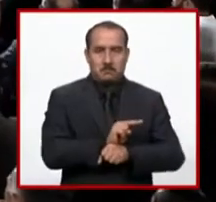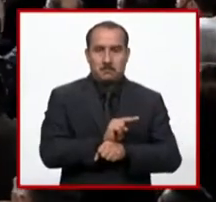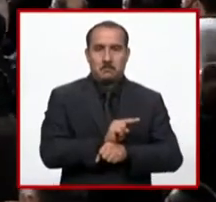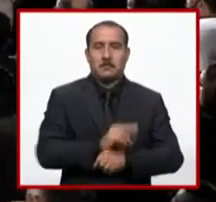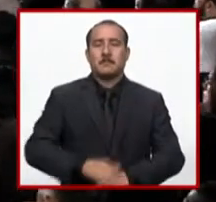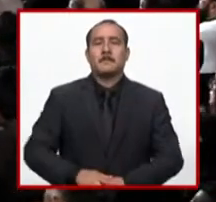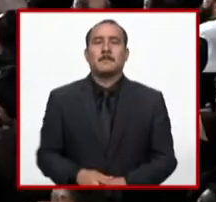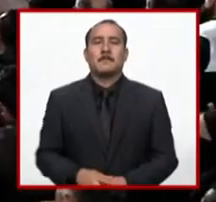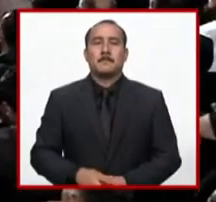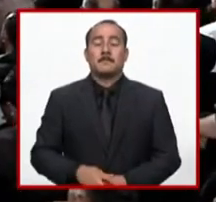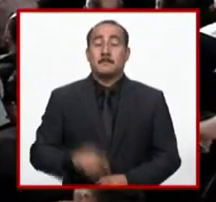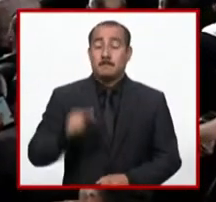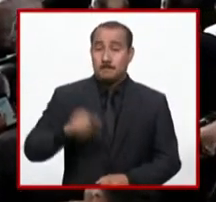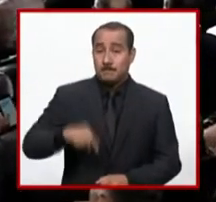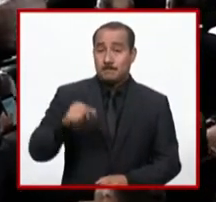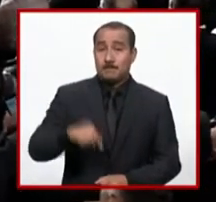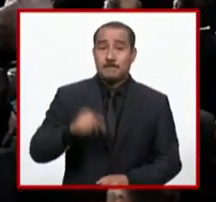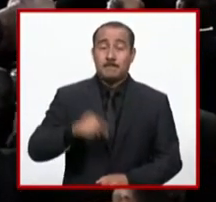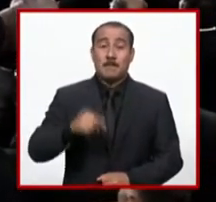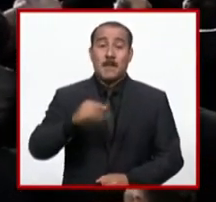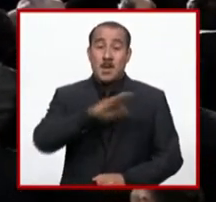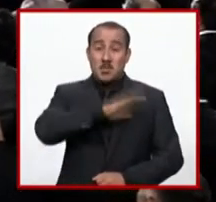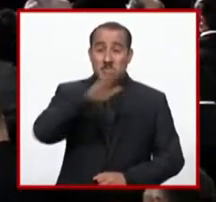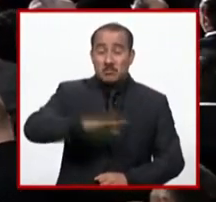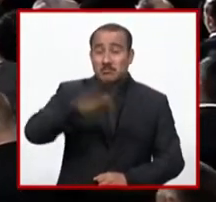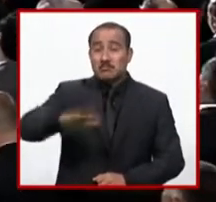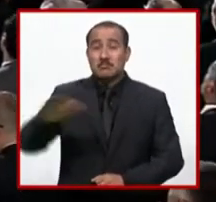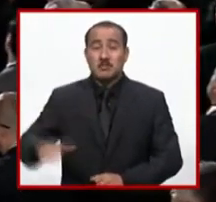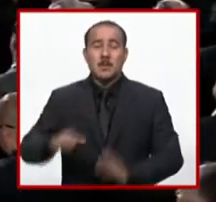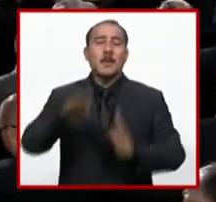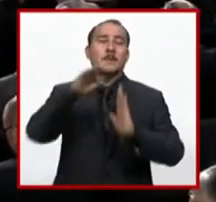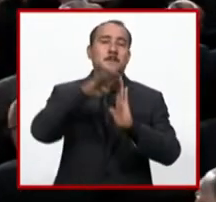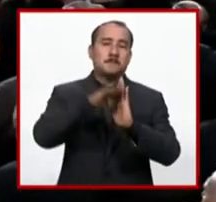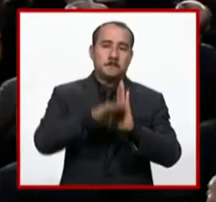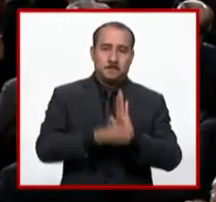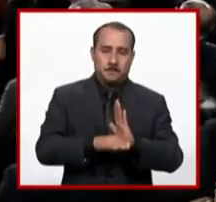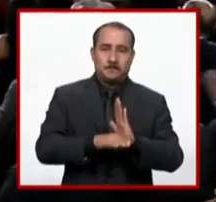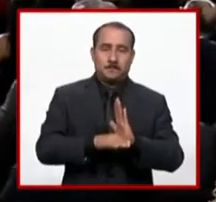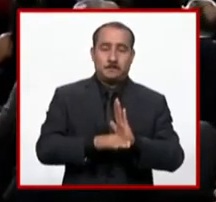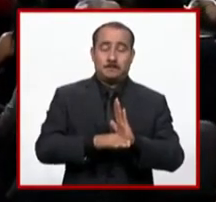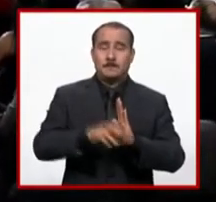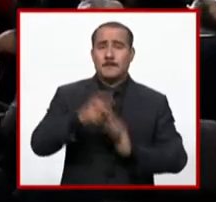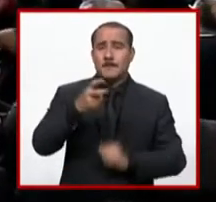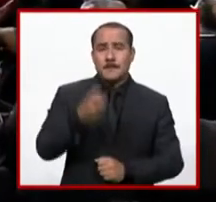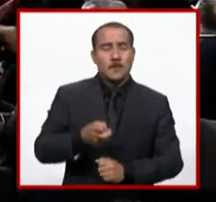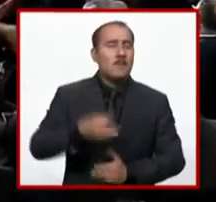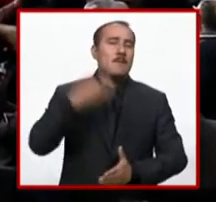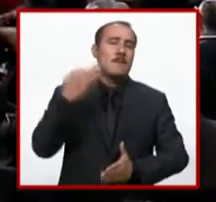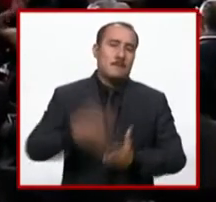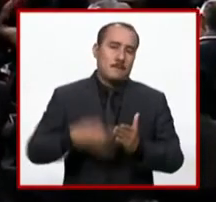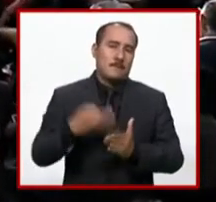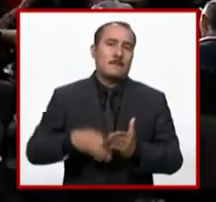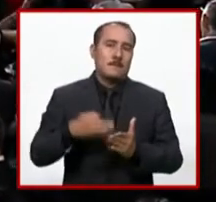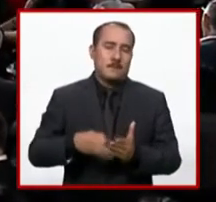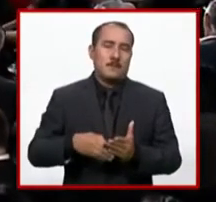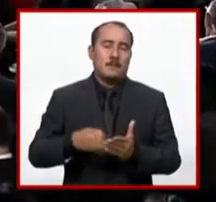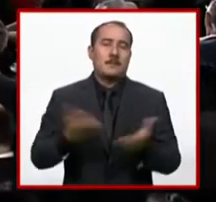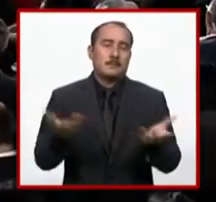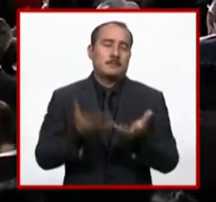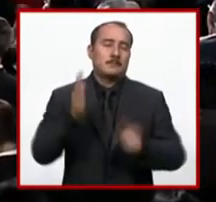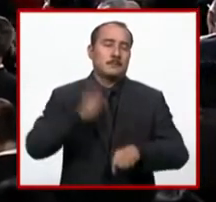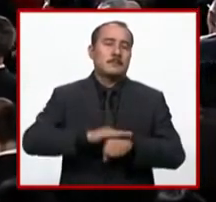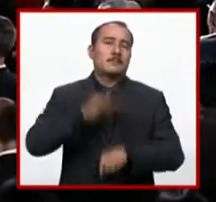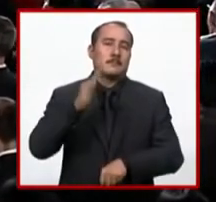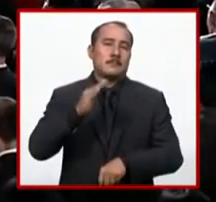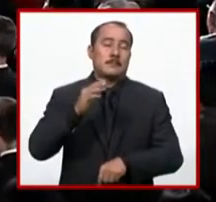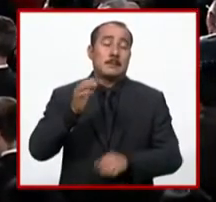el menor número de homicidios en la región. No solo eso, porque no basta agarrar a los malos. Lo que tenemos que hacer